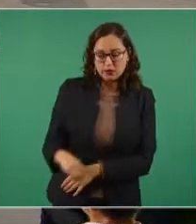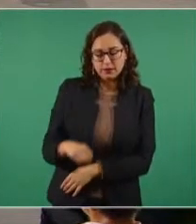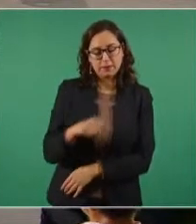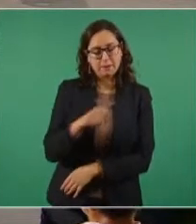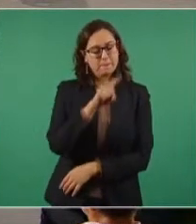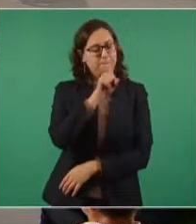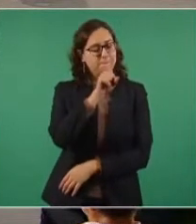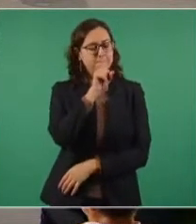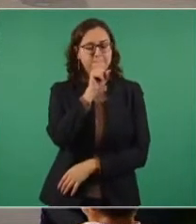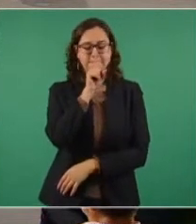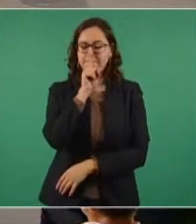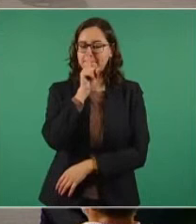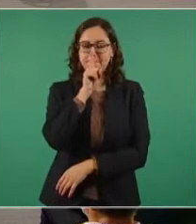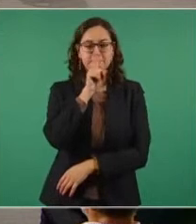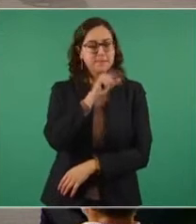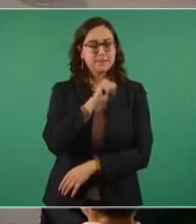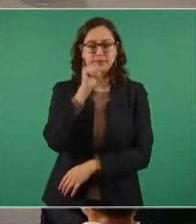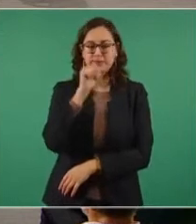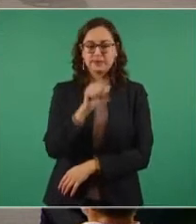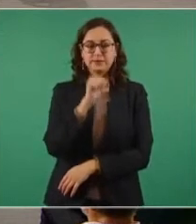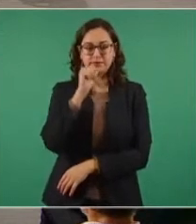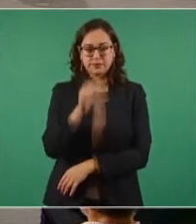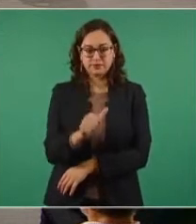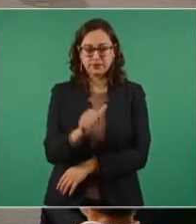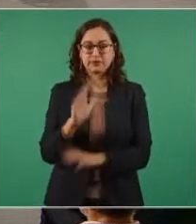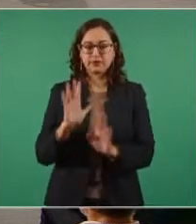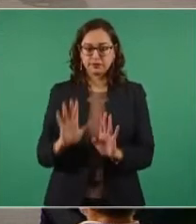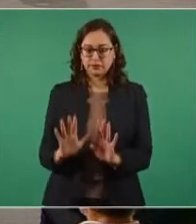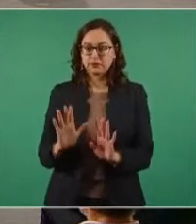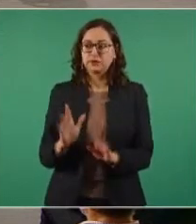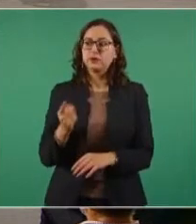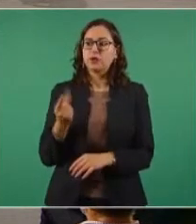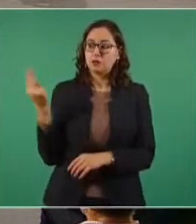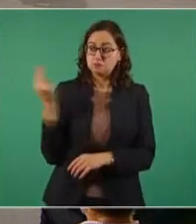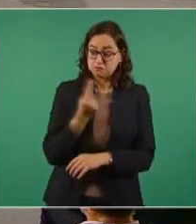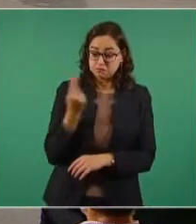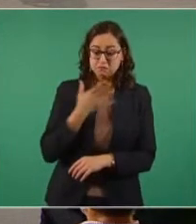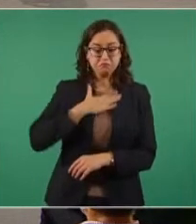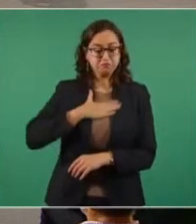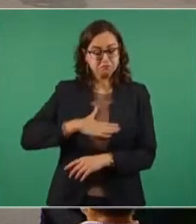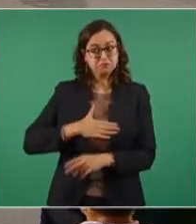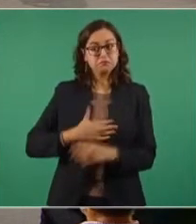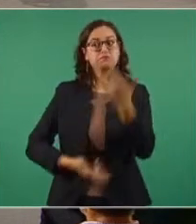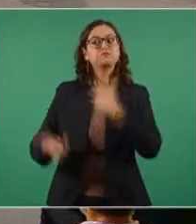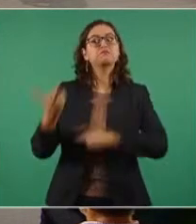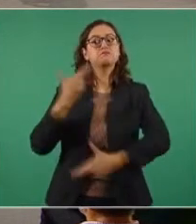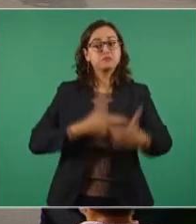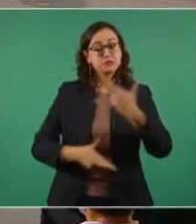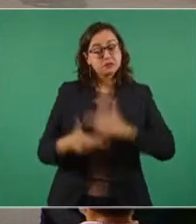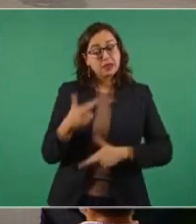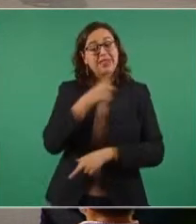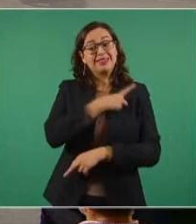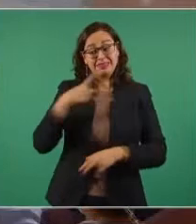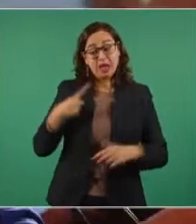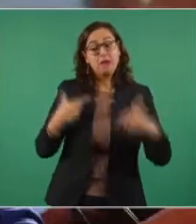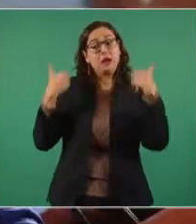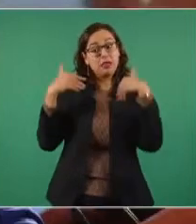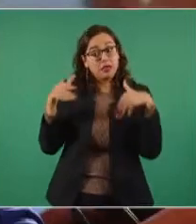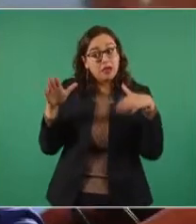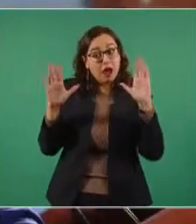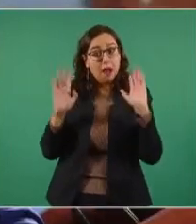con la fuerza no es obligatorio es necesario justo pero son las mamás los